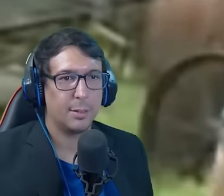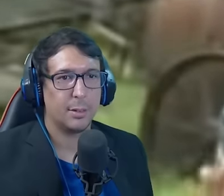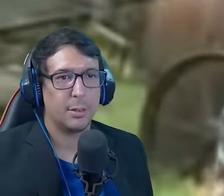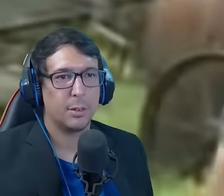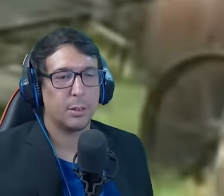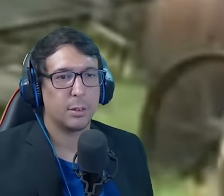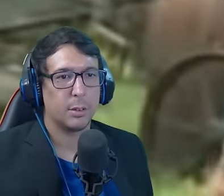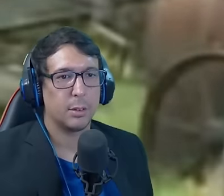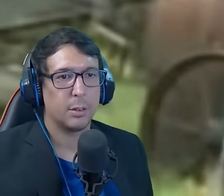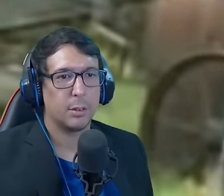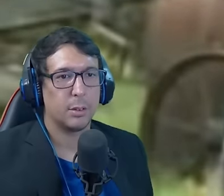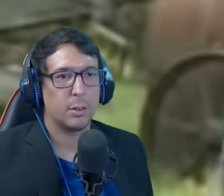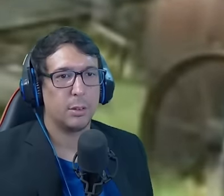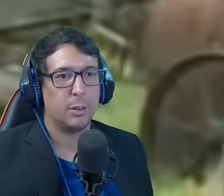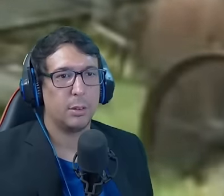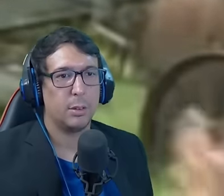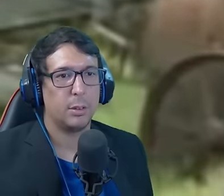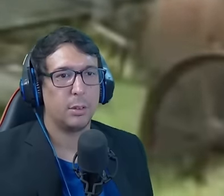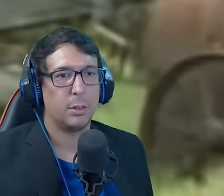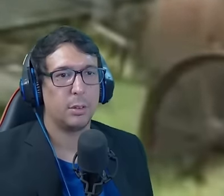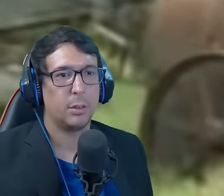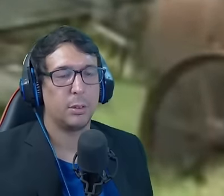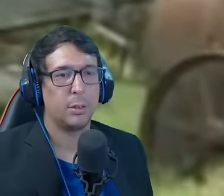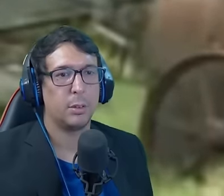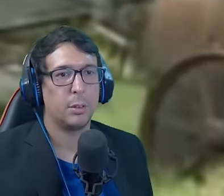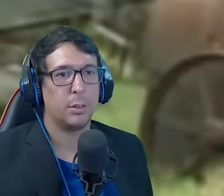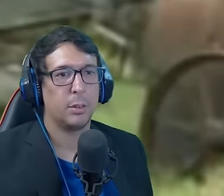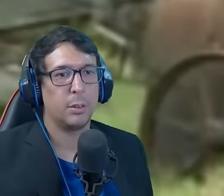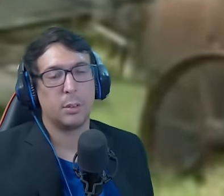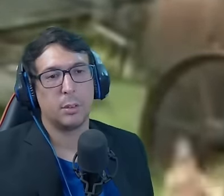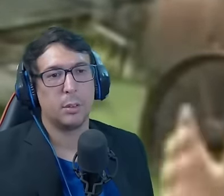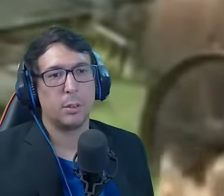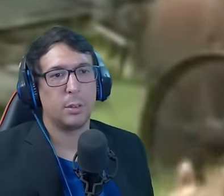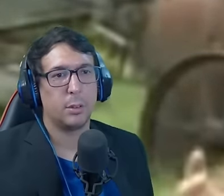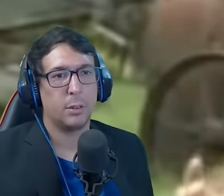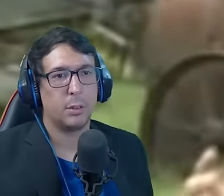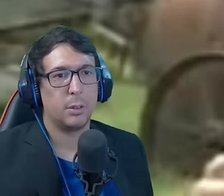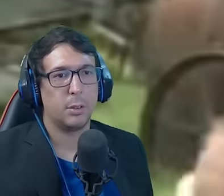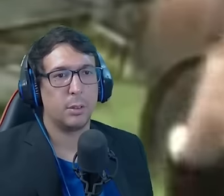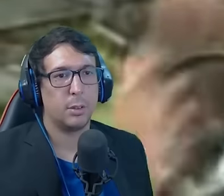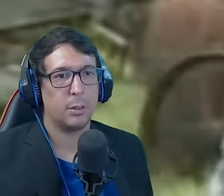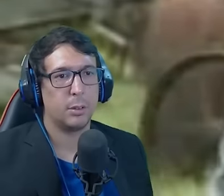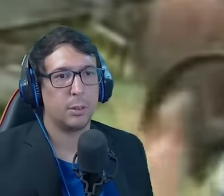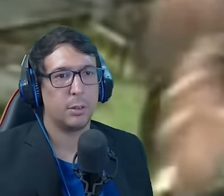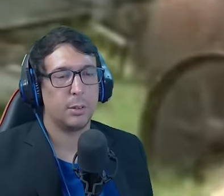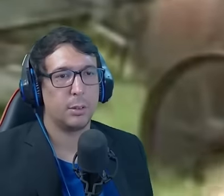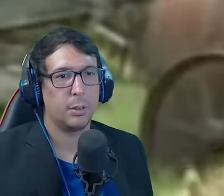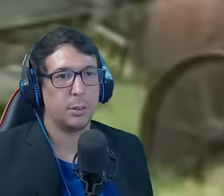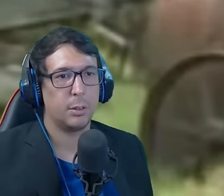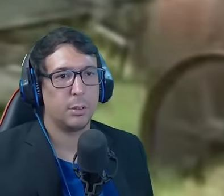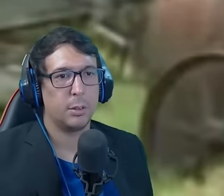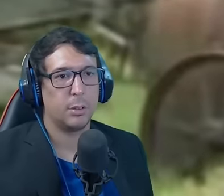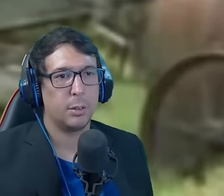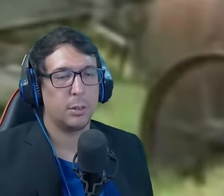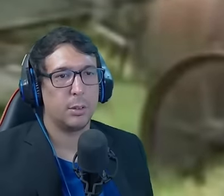elemento que hace clave la diferencia. Mientras los alemanes se relacionan con el trabajo de una manera de trabajar y ahorrar,